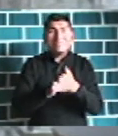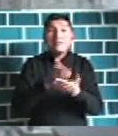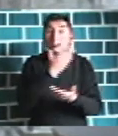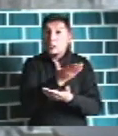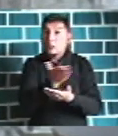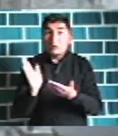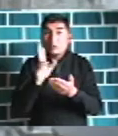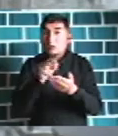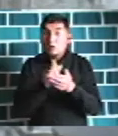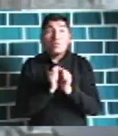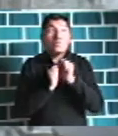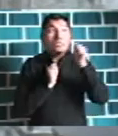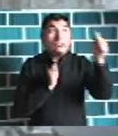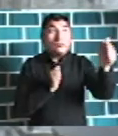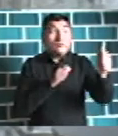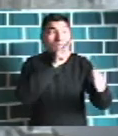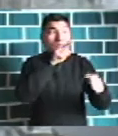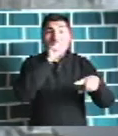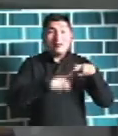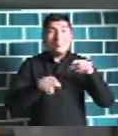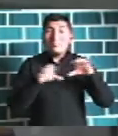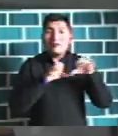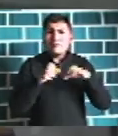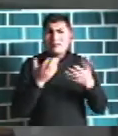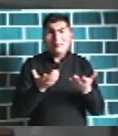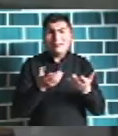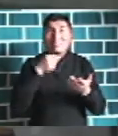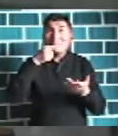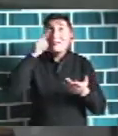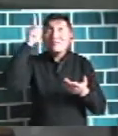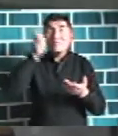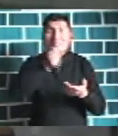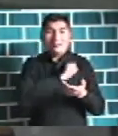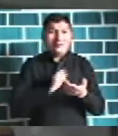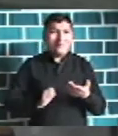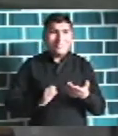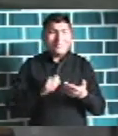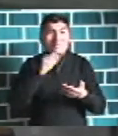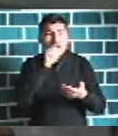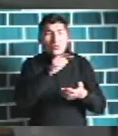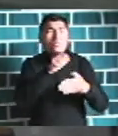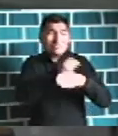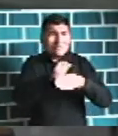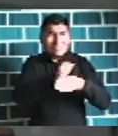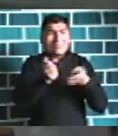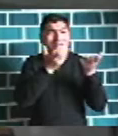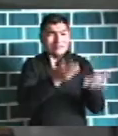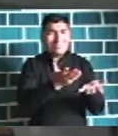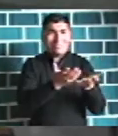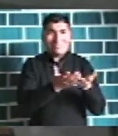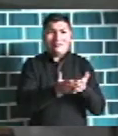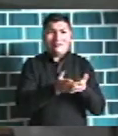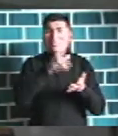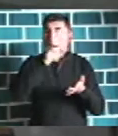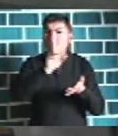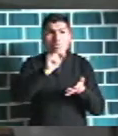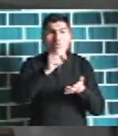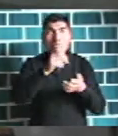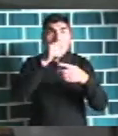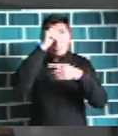tan lejos que no las puedas realizar dice el señor pones en práctica no seas